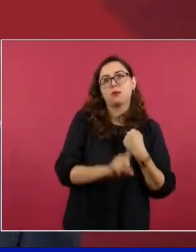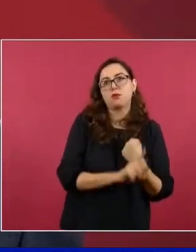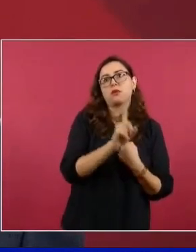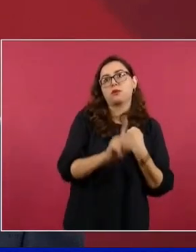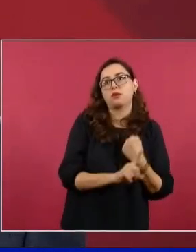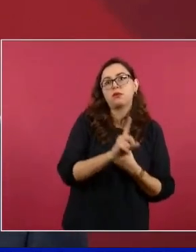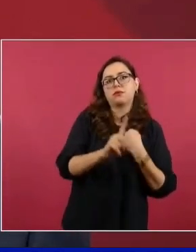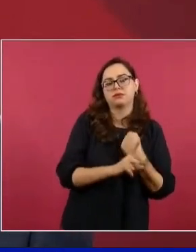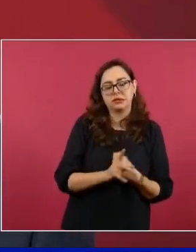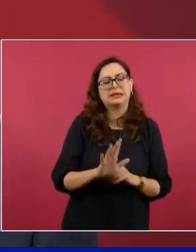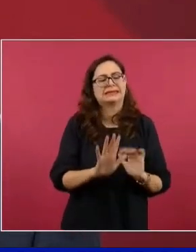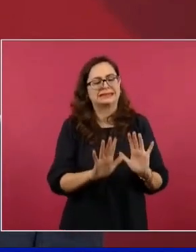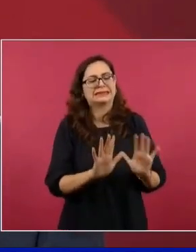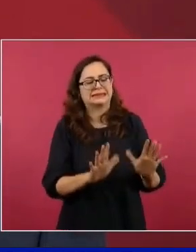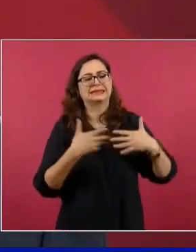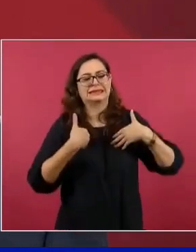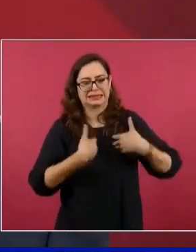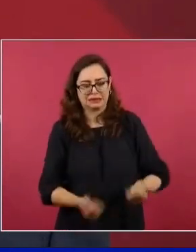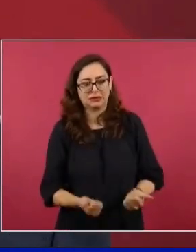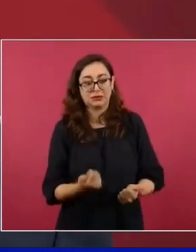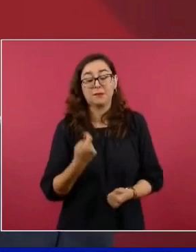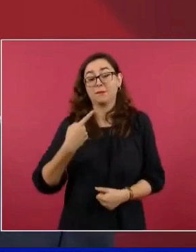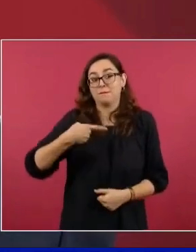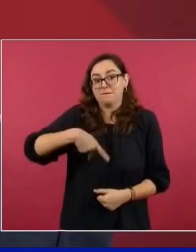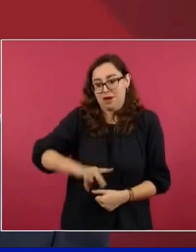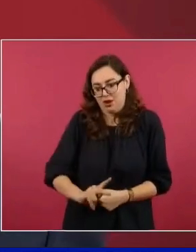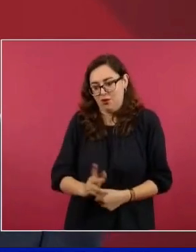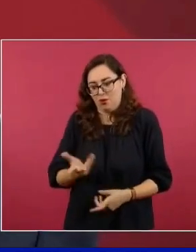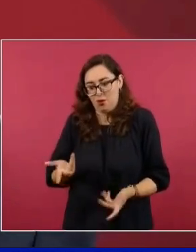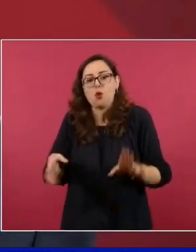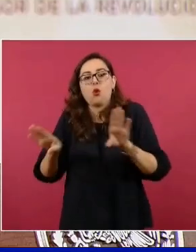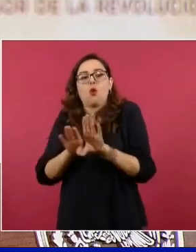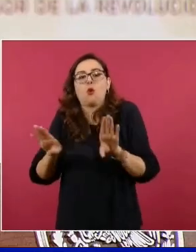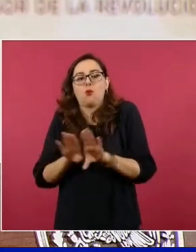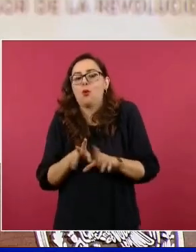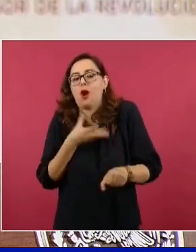sin actuar o